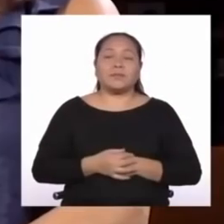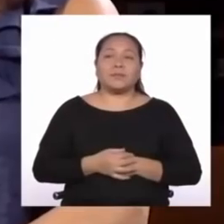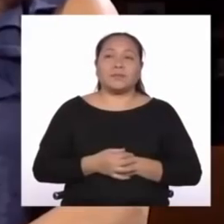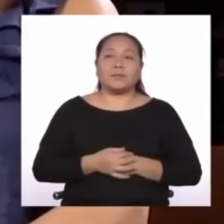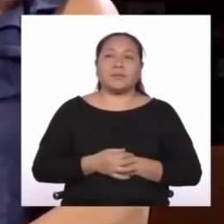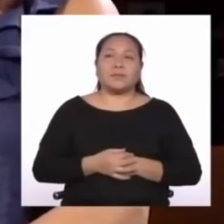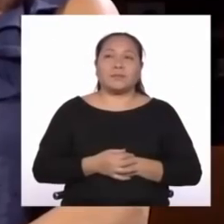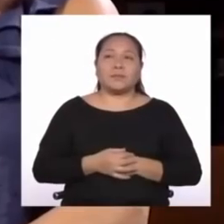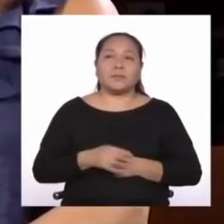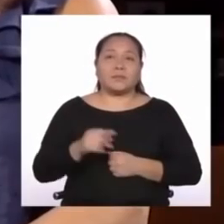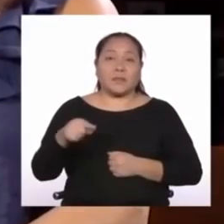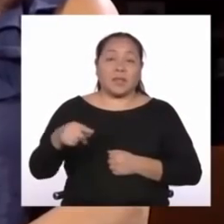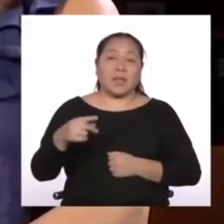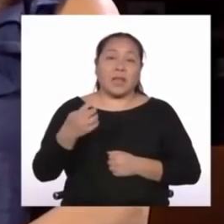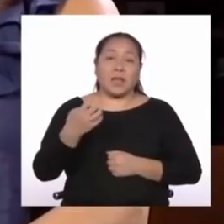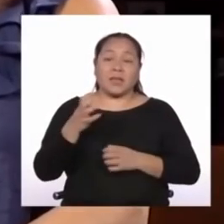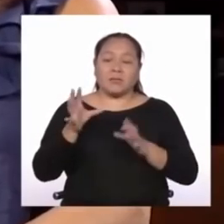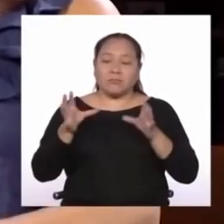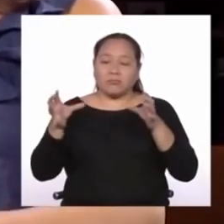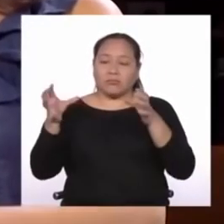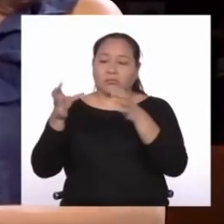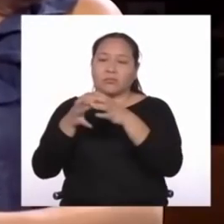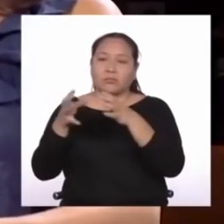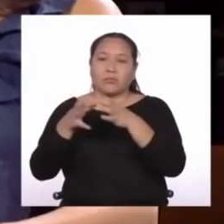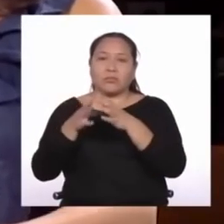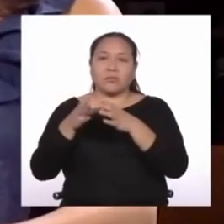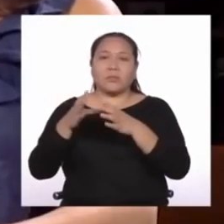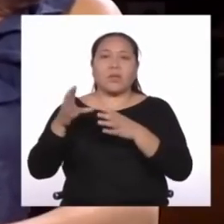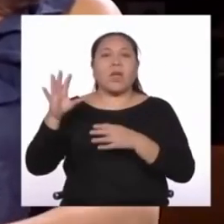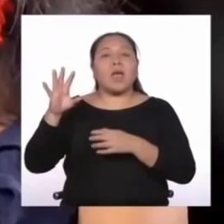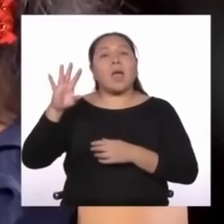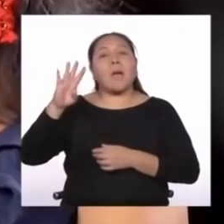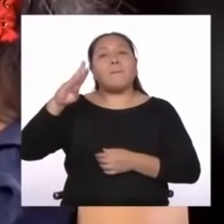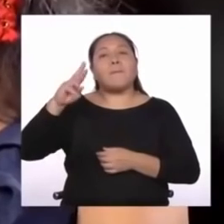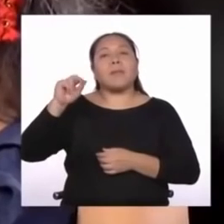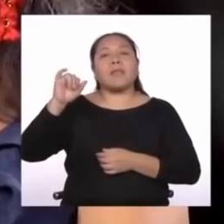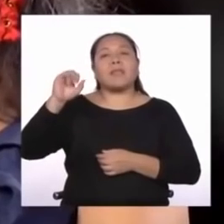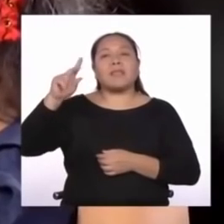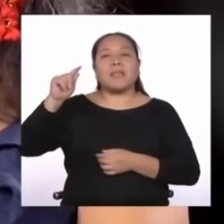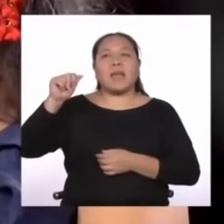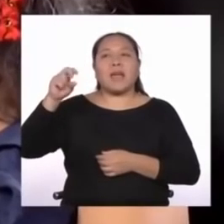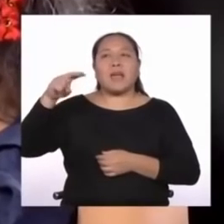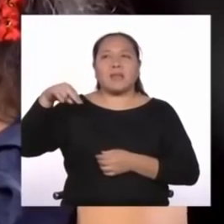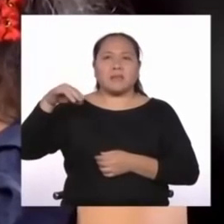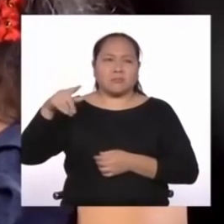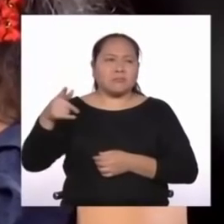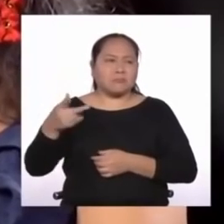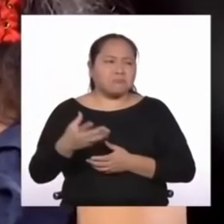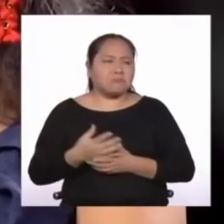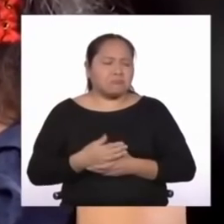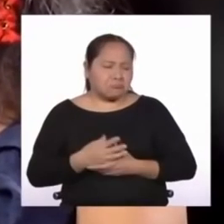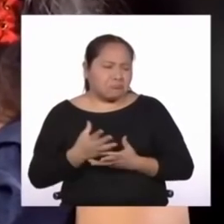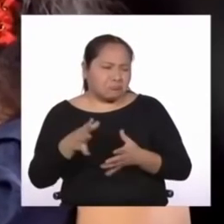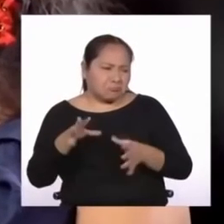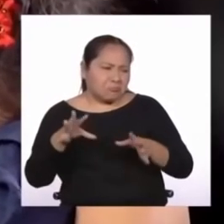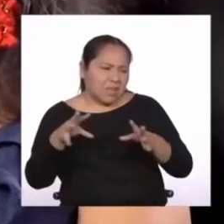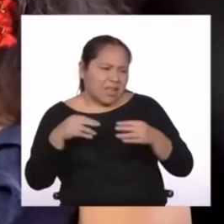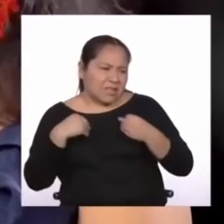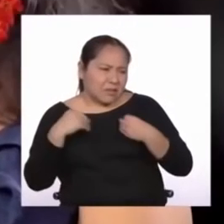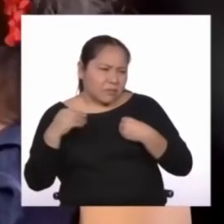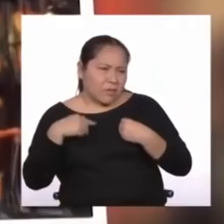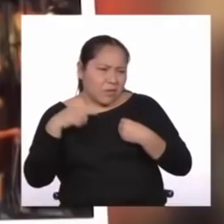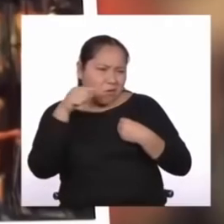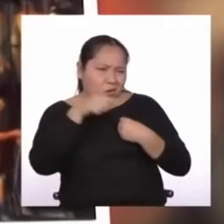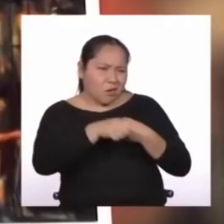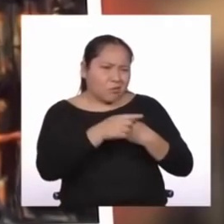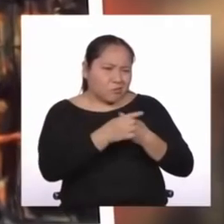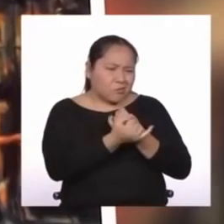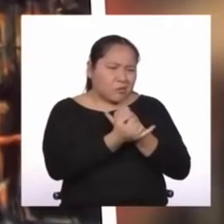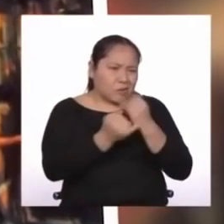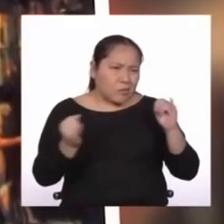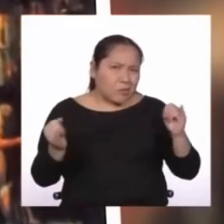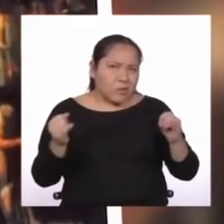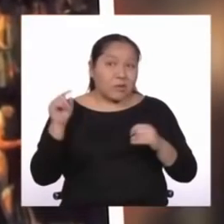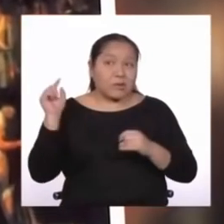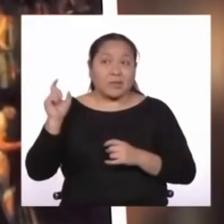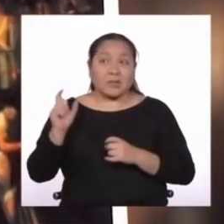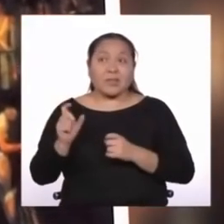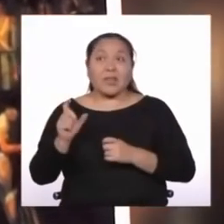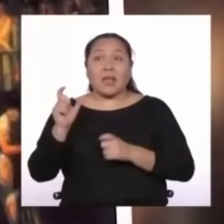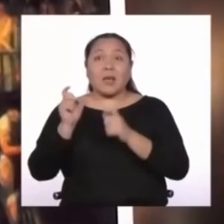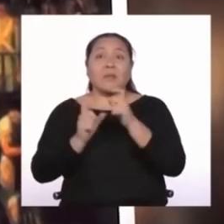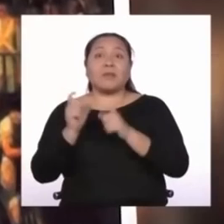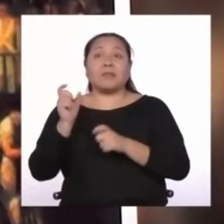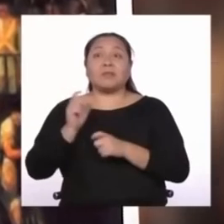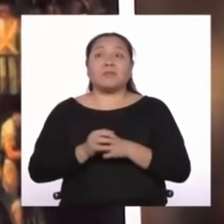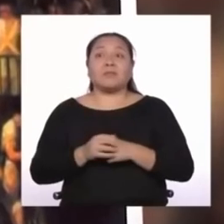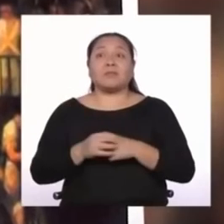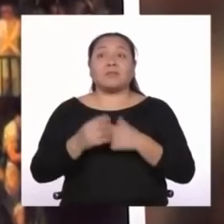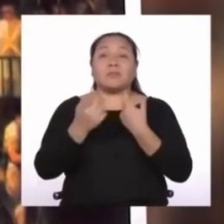El Estado británico tenía simpatías por la causa independentista por dos motivos. Algunas personas del lado